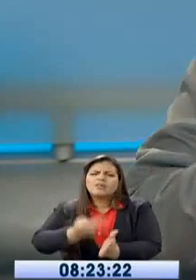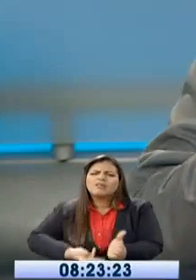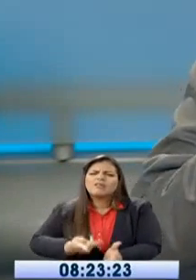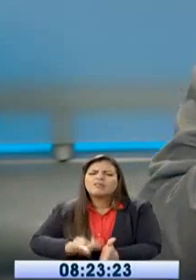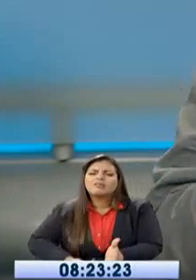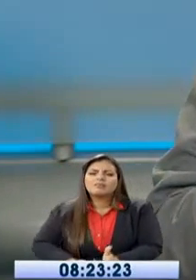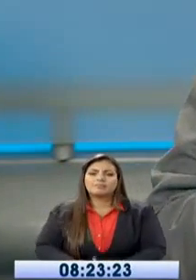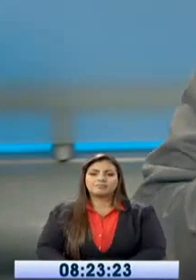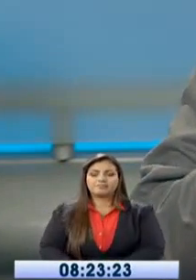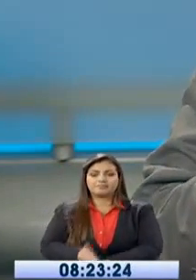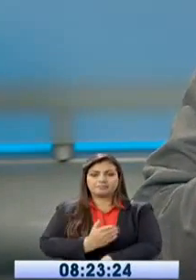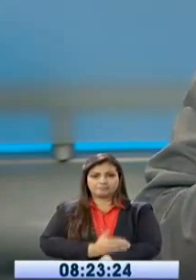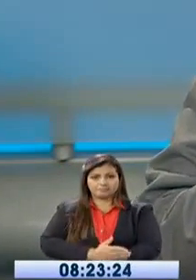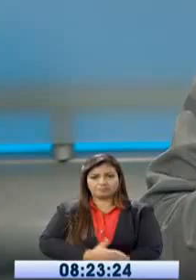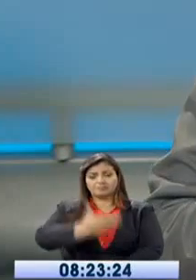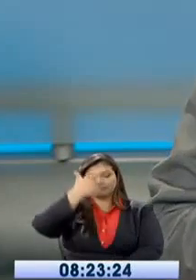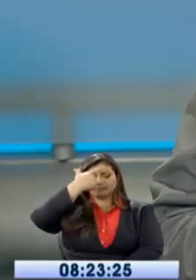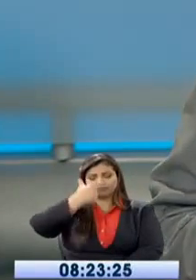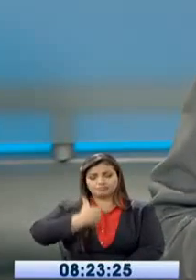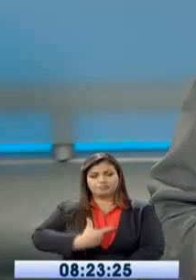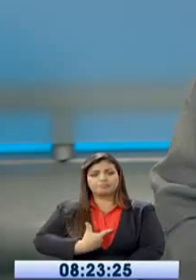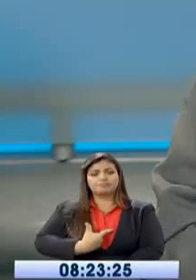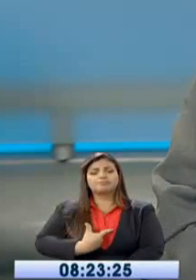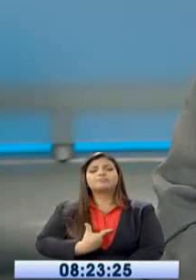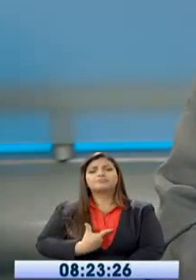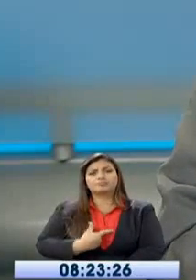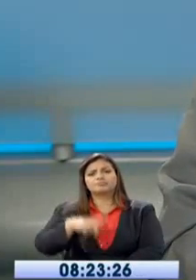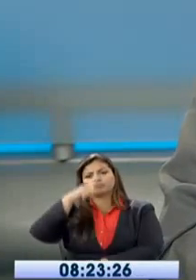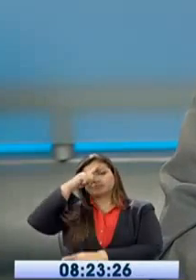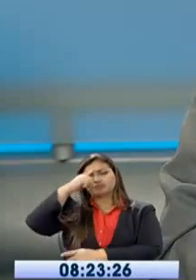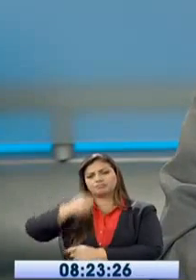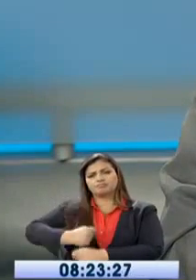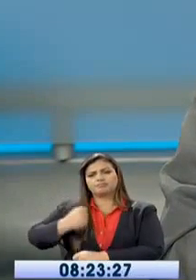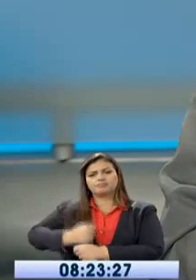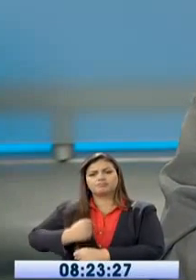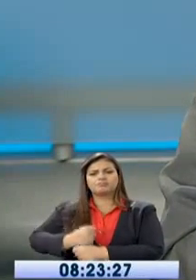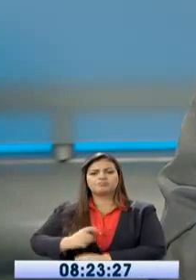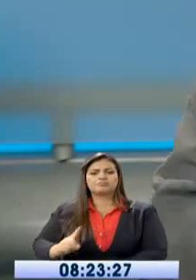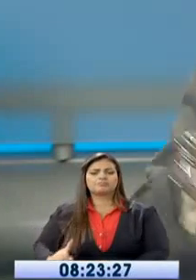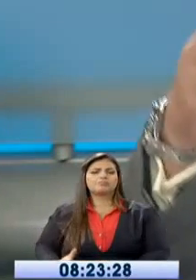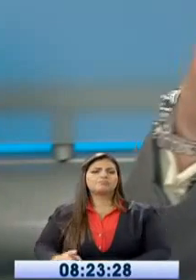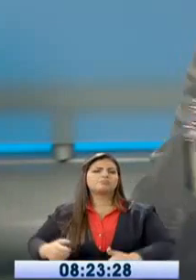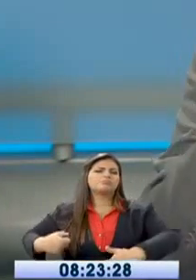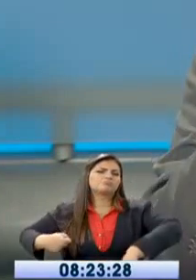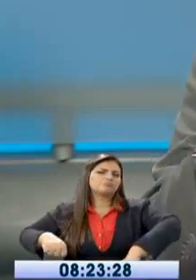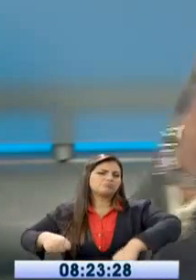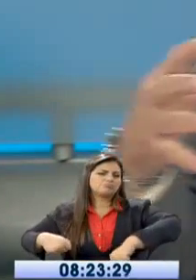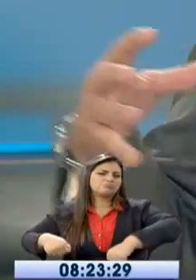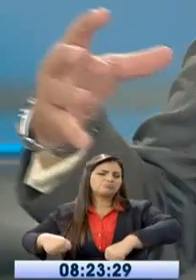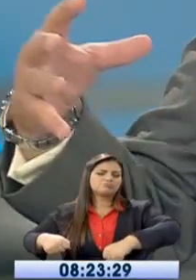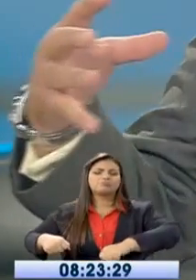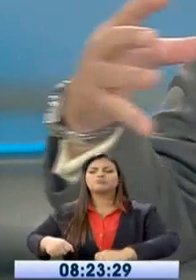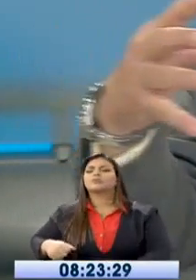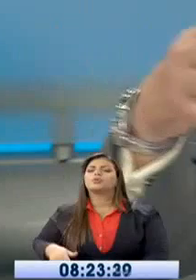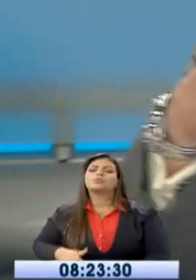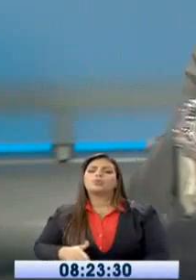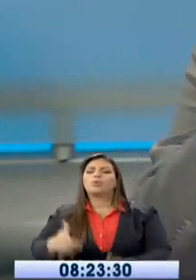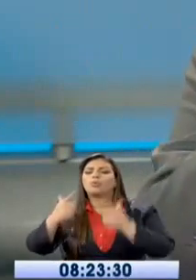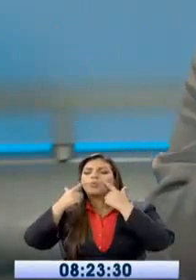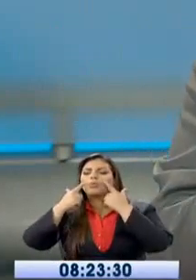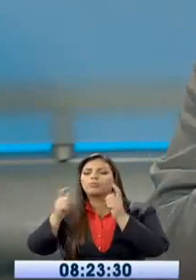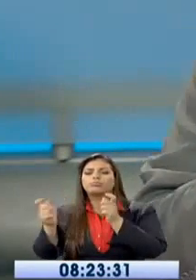a que aparentemente lo drogaron, salió tras sus atacantes que previamente lo rodearon